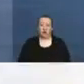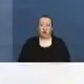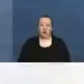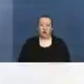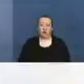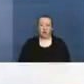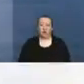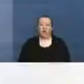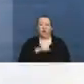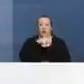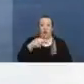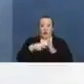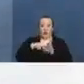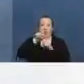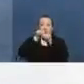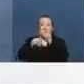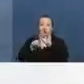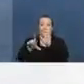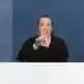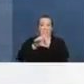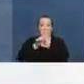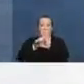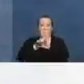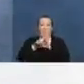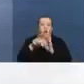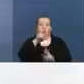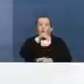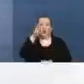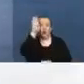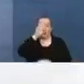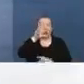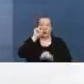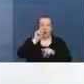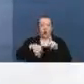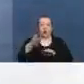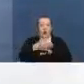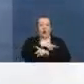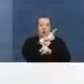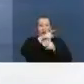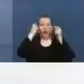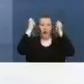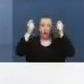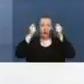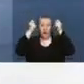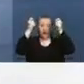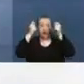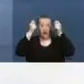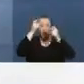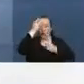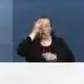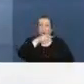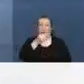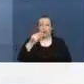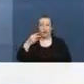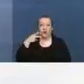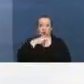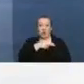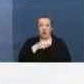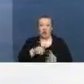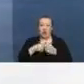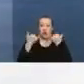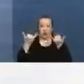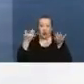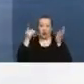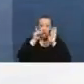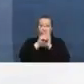implica que nunca debió pudo ser candidato y al descubrirse su mentira que la renuncia nosotros la